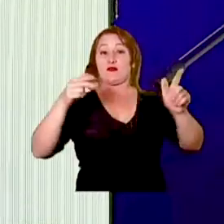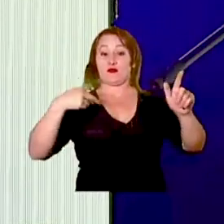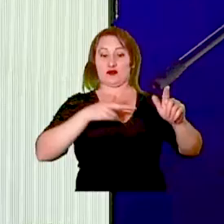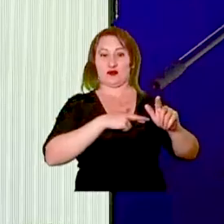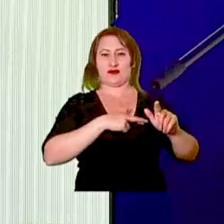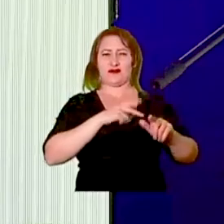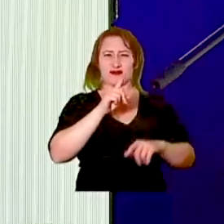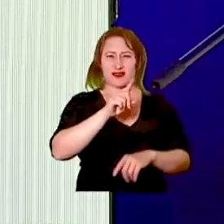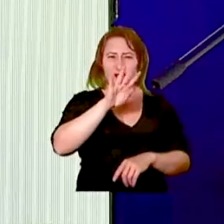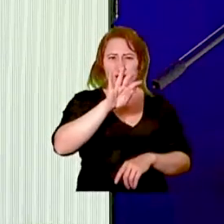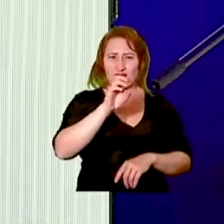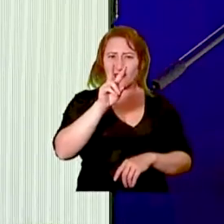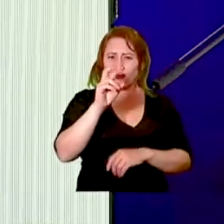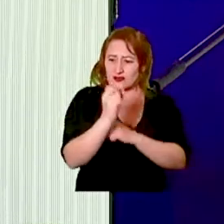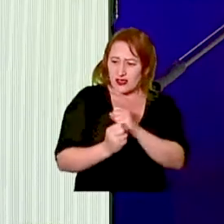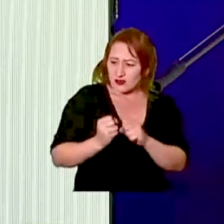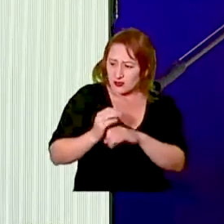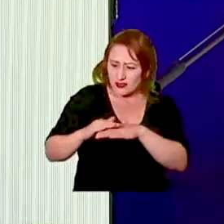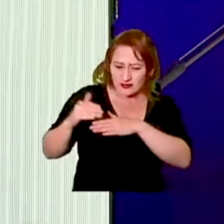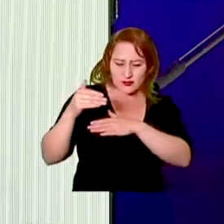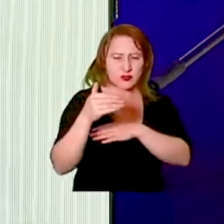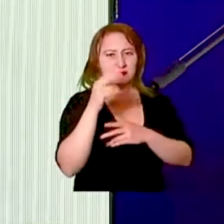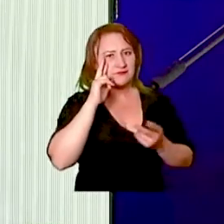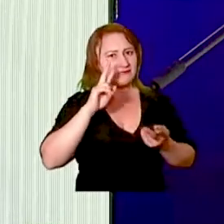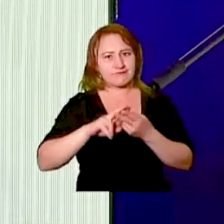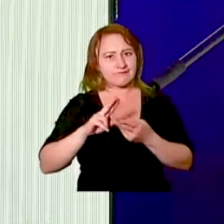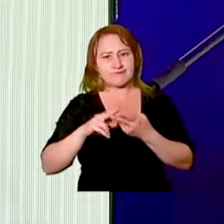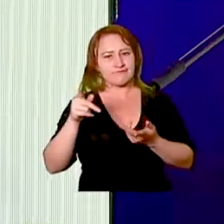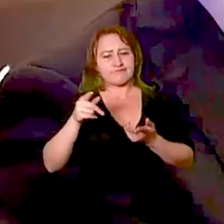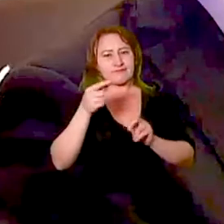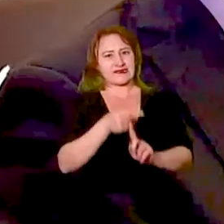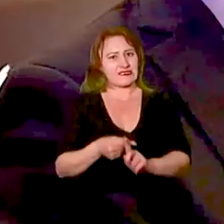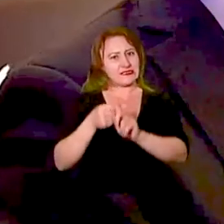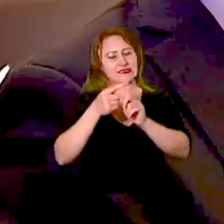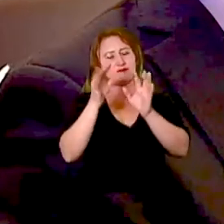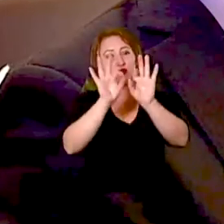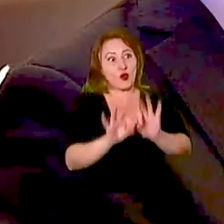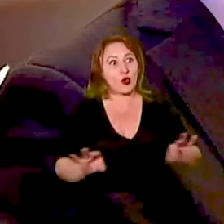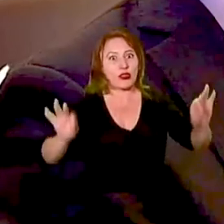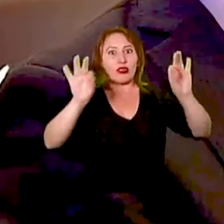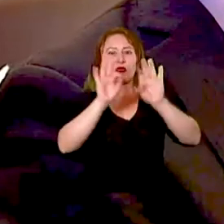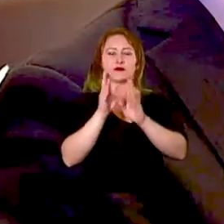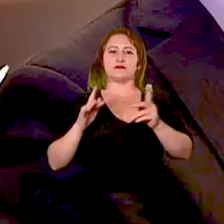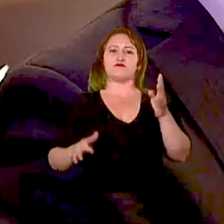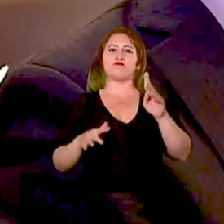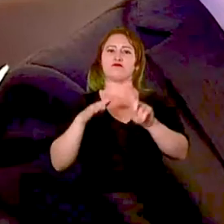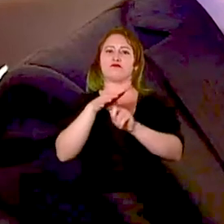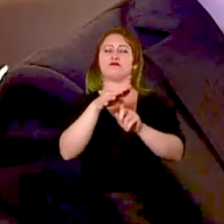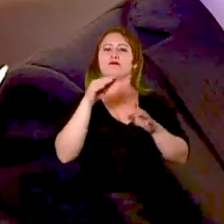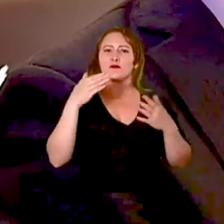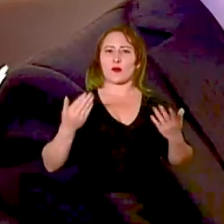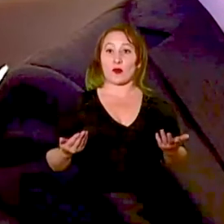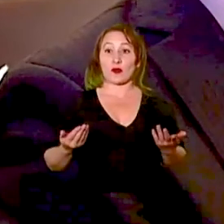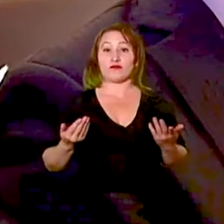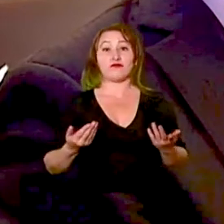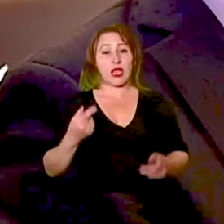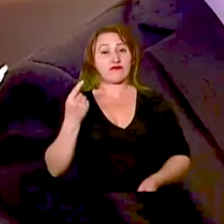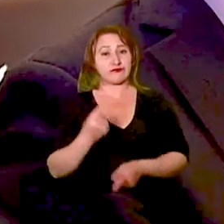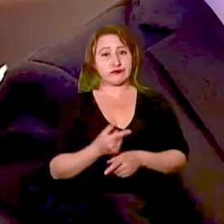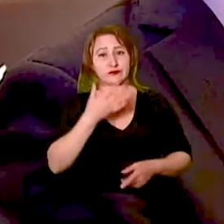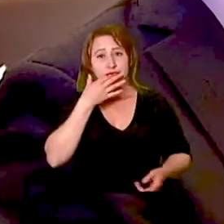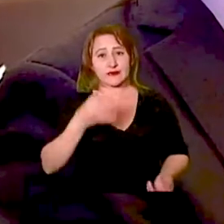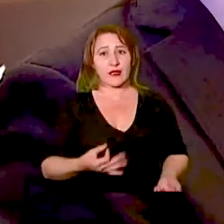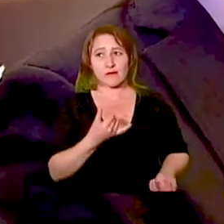que 192 años después no se conozca la importancia y la trascendencia de la Procuraduría General de la Nación, pero así es.